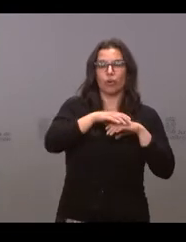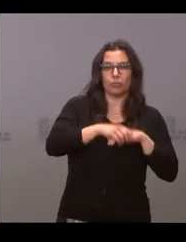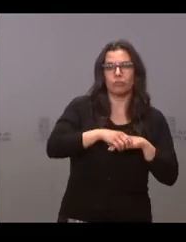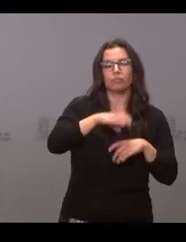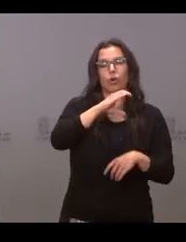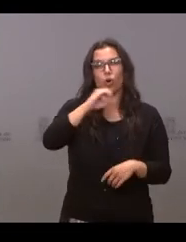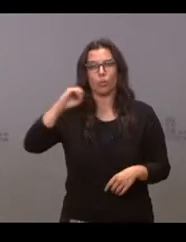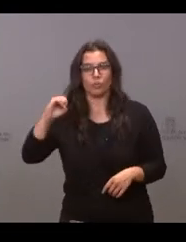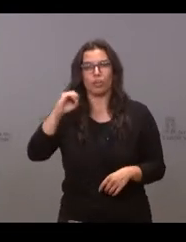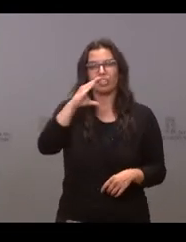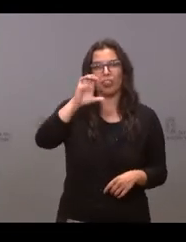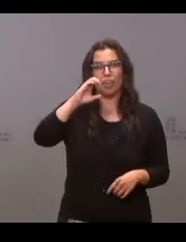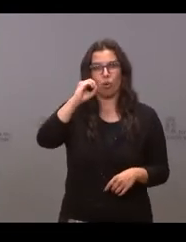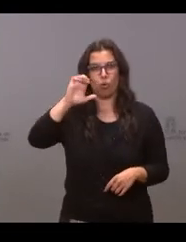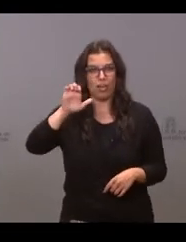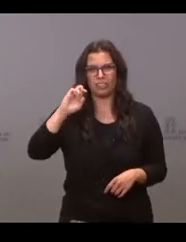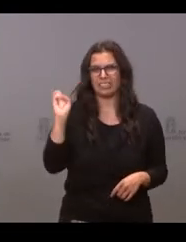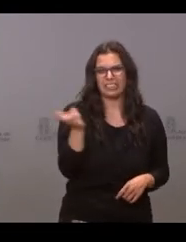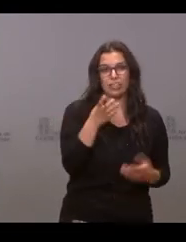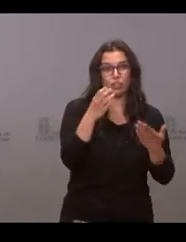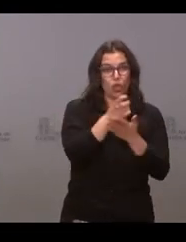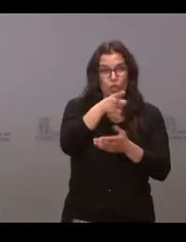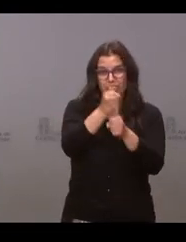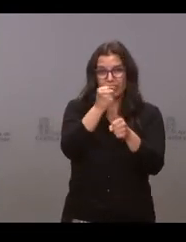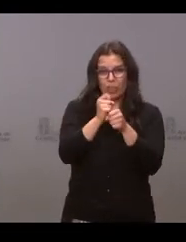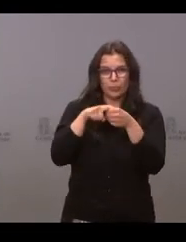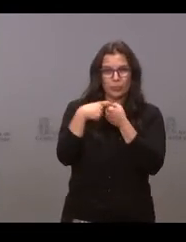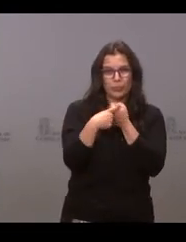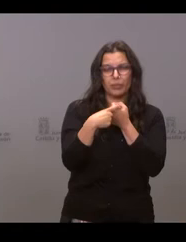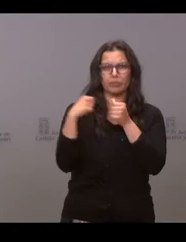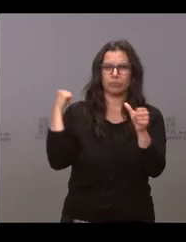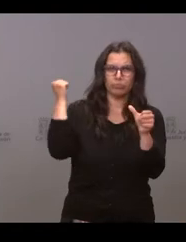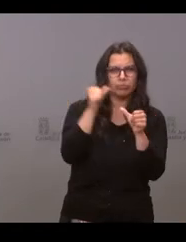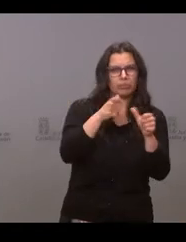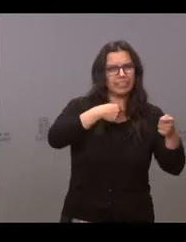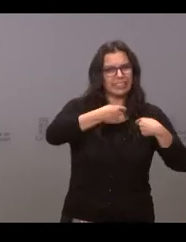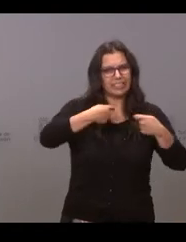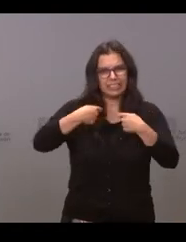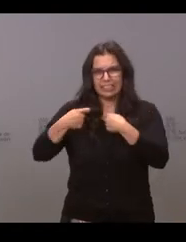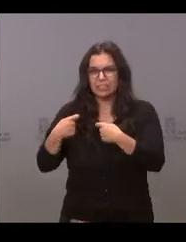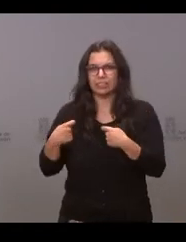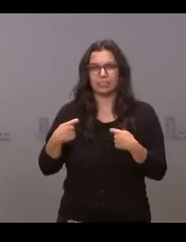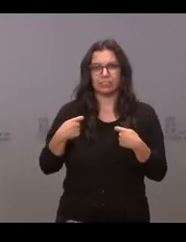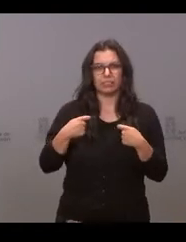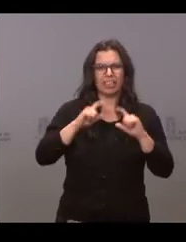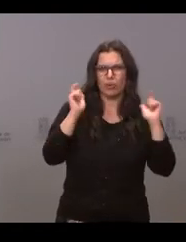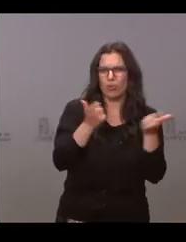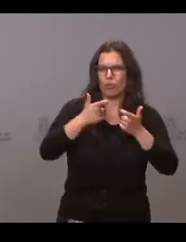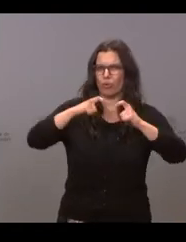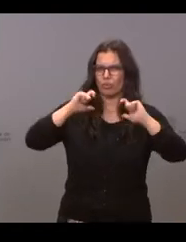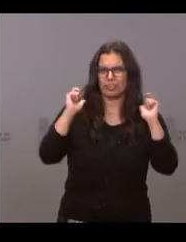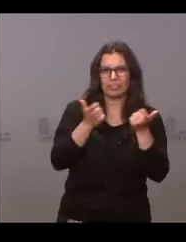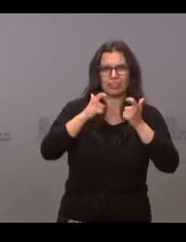ugt que han llevado un largo recorrido de negociaciones de muchas reuniones